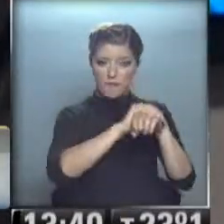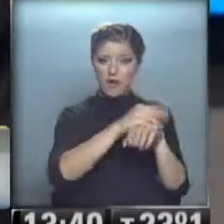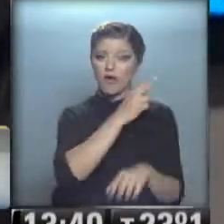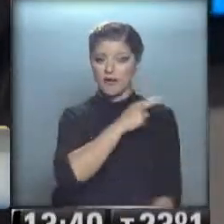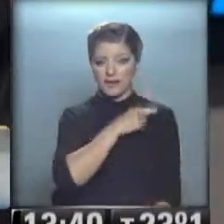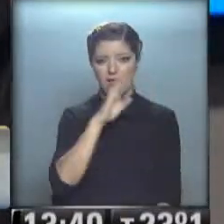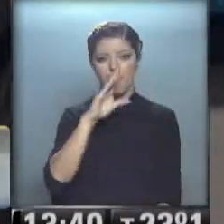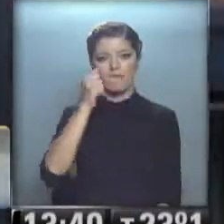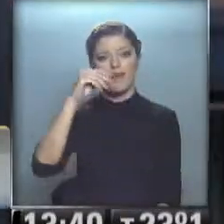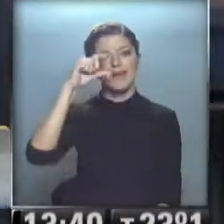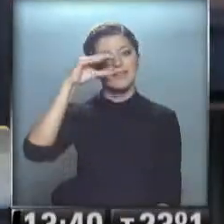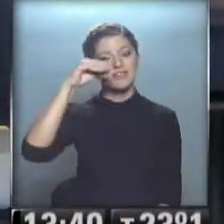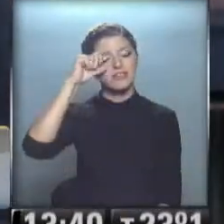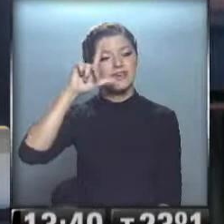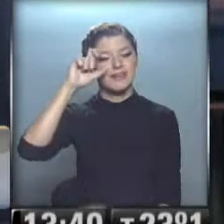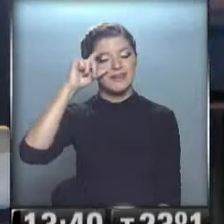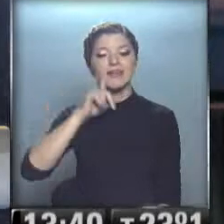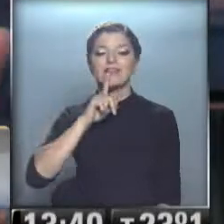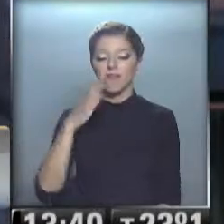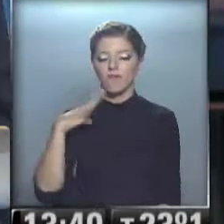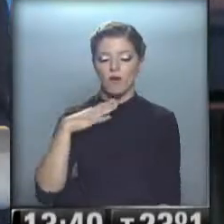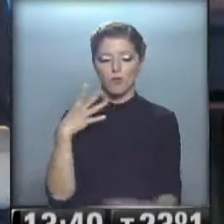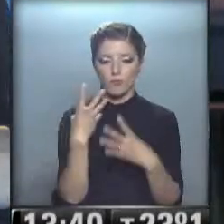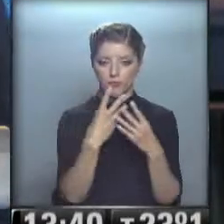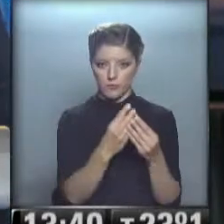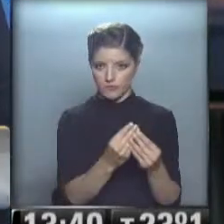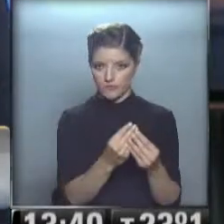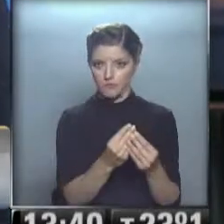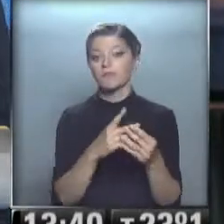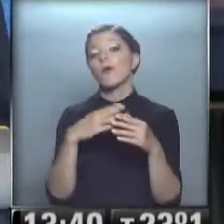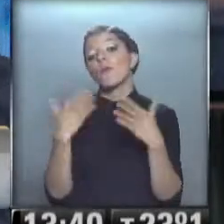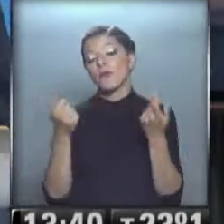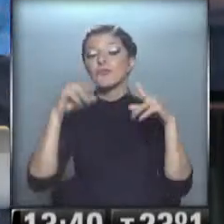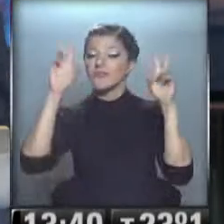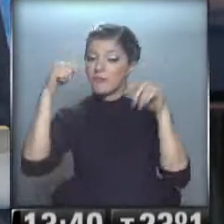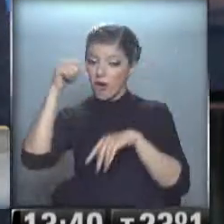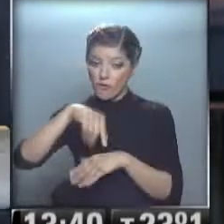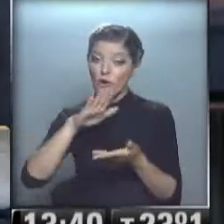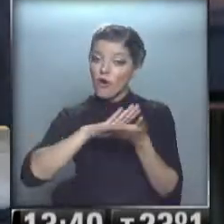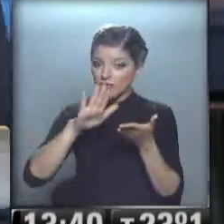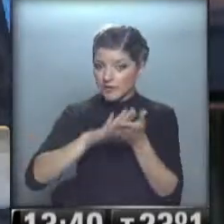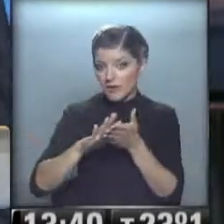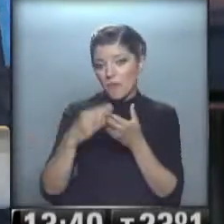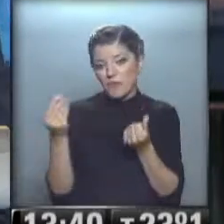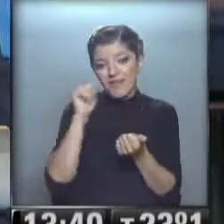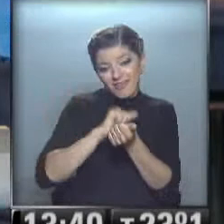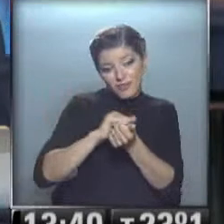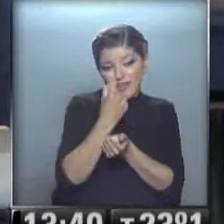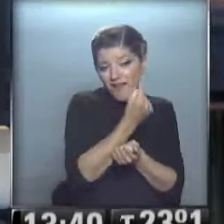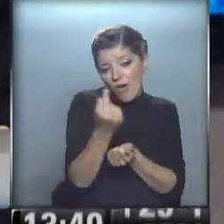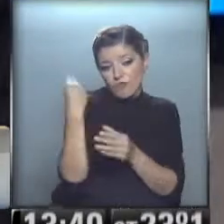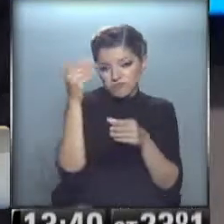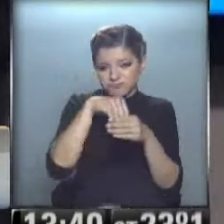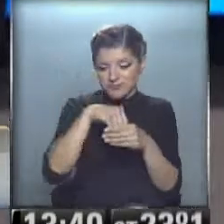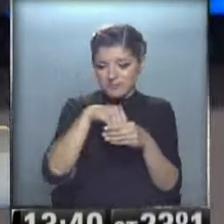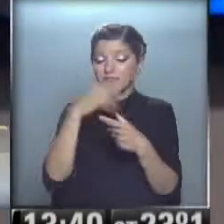Bachelet. Exactamente. Bueno, temas que vuelven al presente porque son parte de esta historia que estamos viviendo. Tenemos